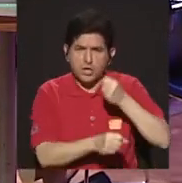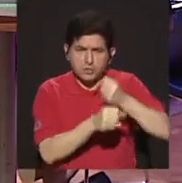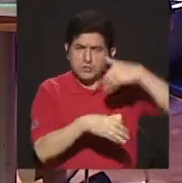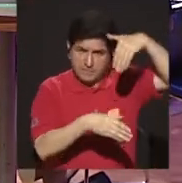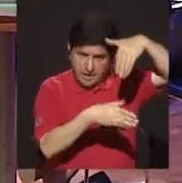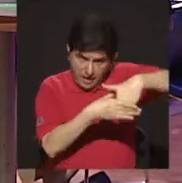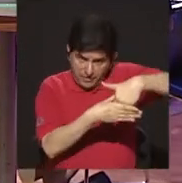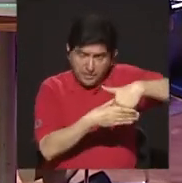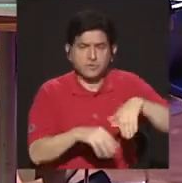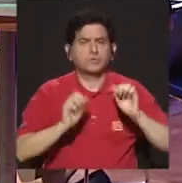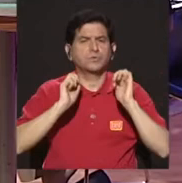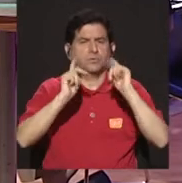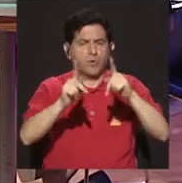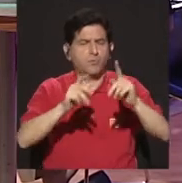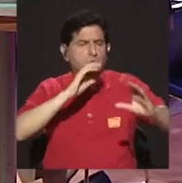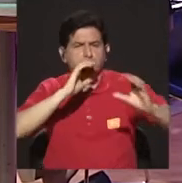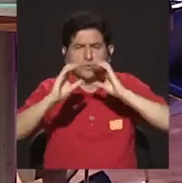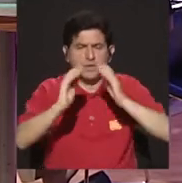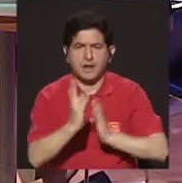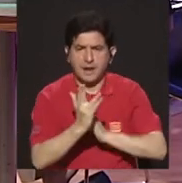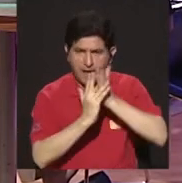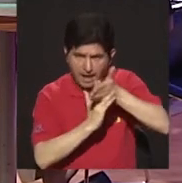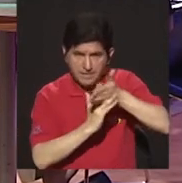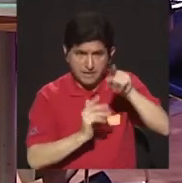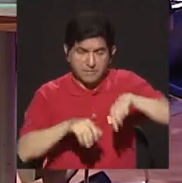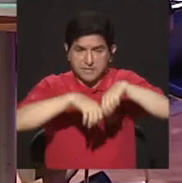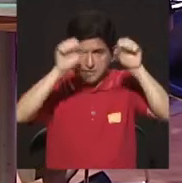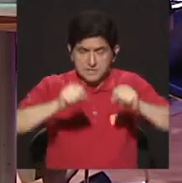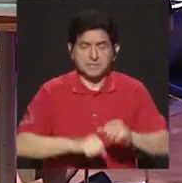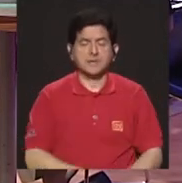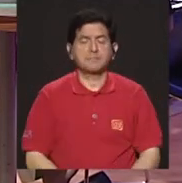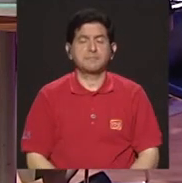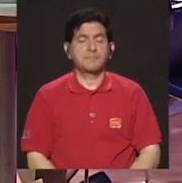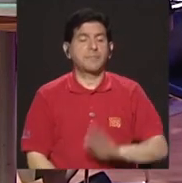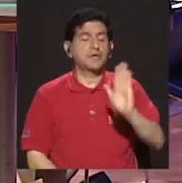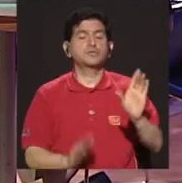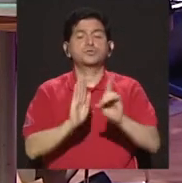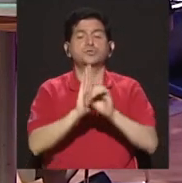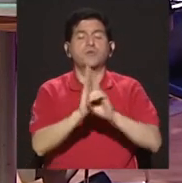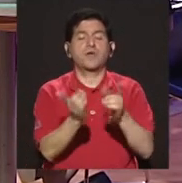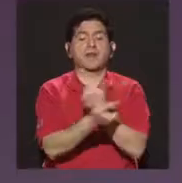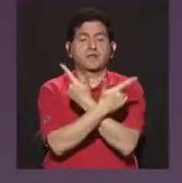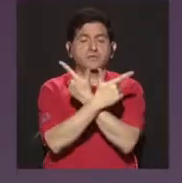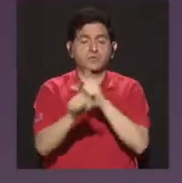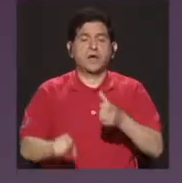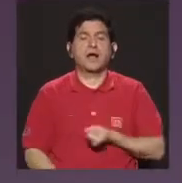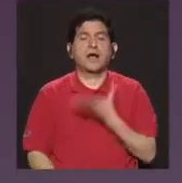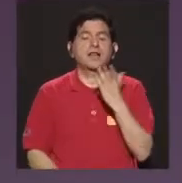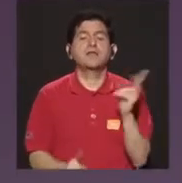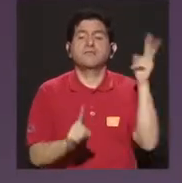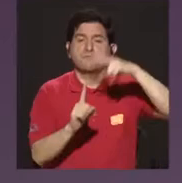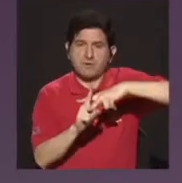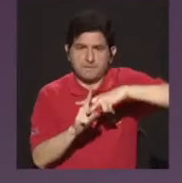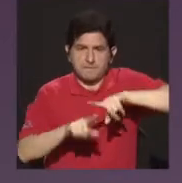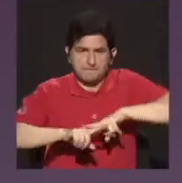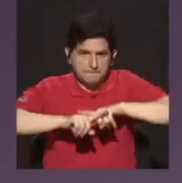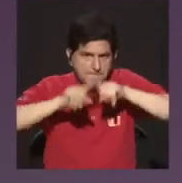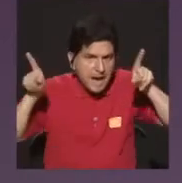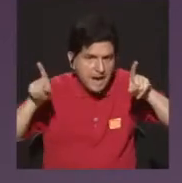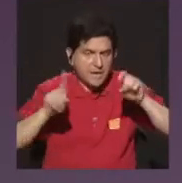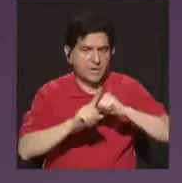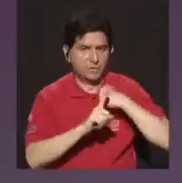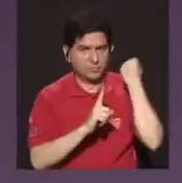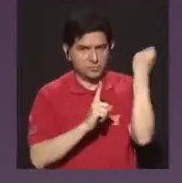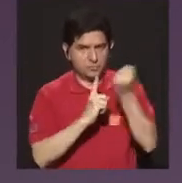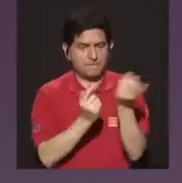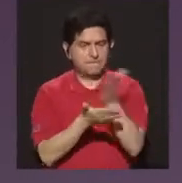ellos y que tienen la oportunidad de comunicar a través de los medios de comunicación están ejerciendo su derecho a la libertad de expresión pero además como sociedad